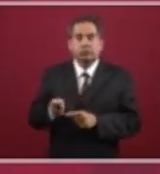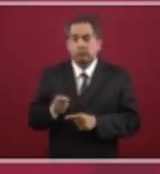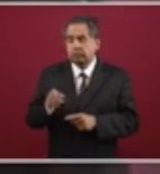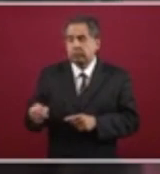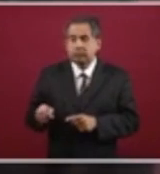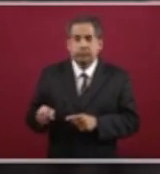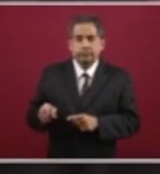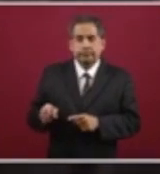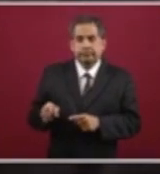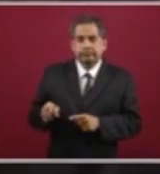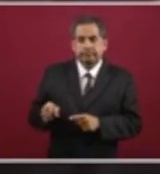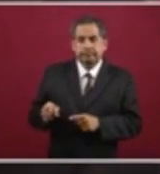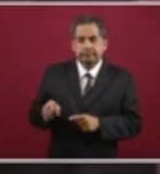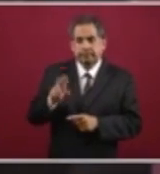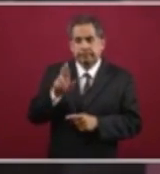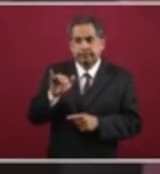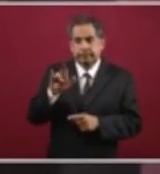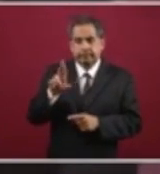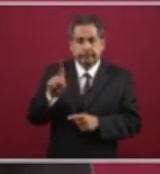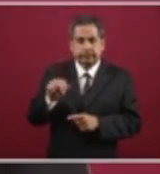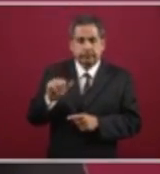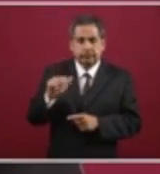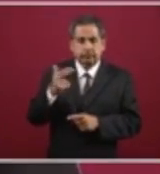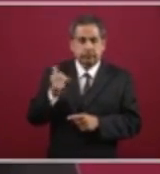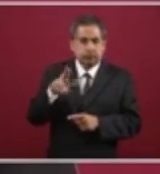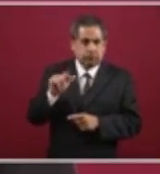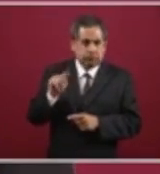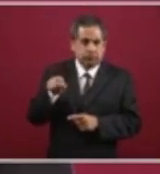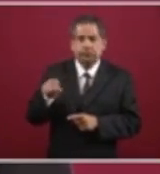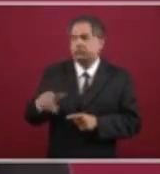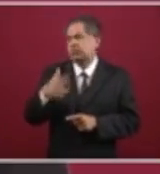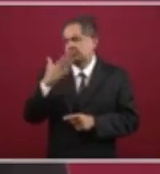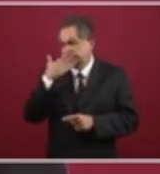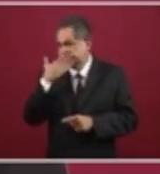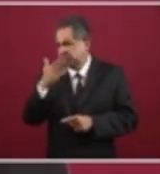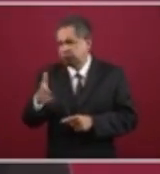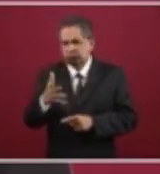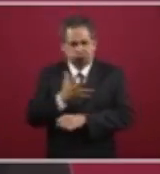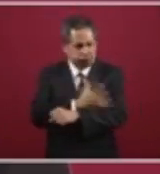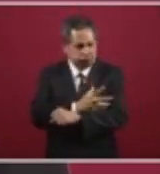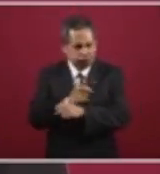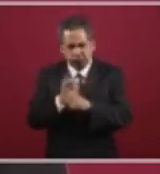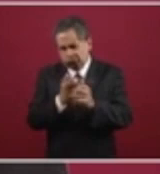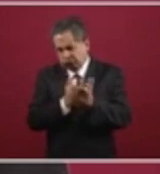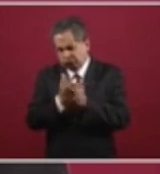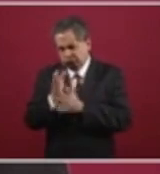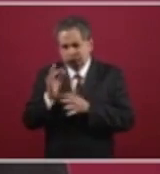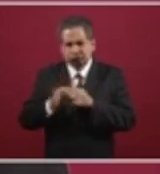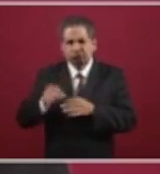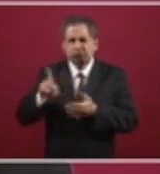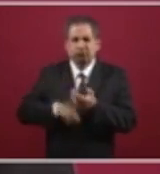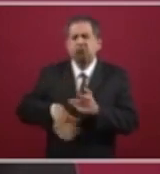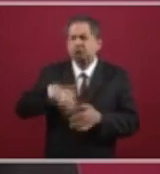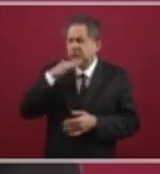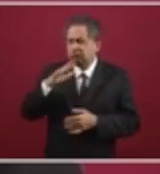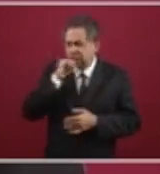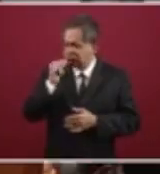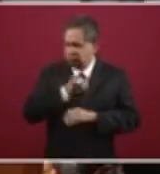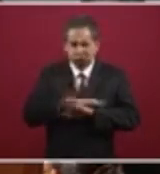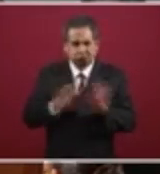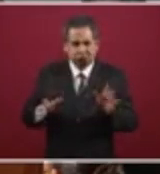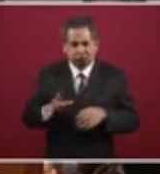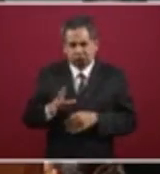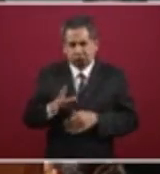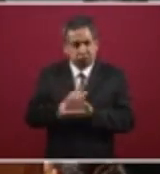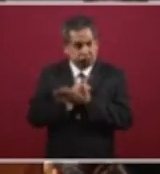de Ricardo Agüet, que es una gente íntegra, incorruptible. Eso